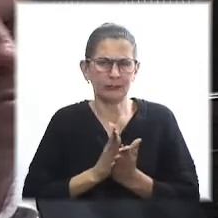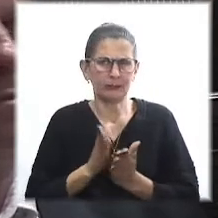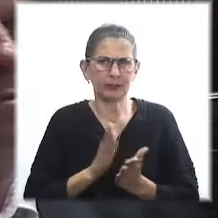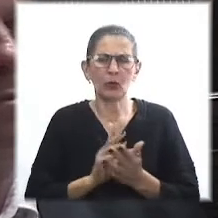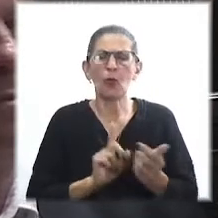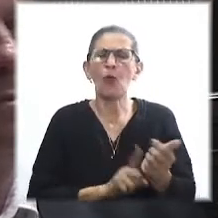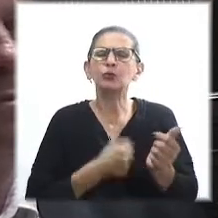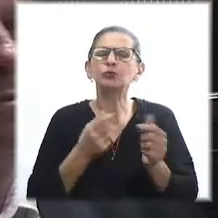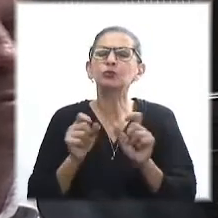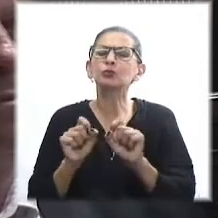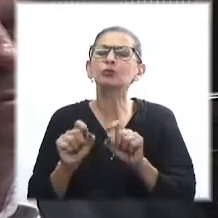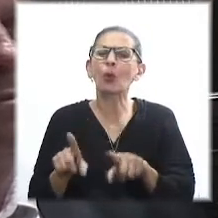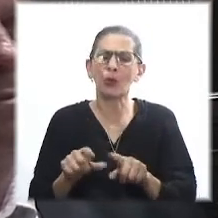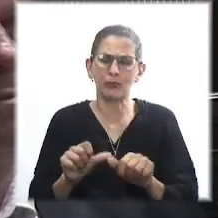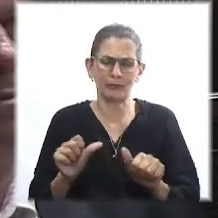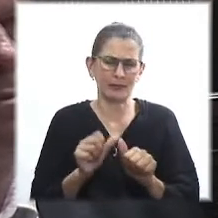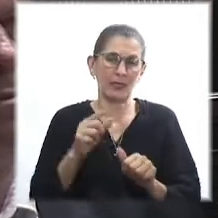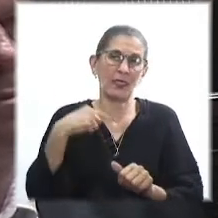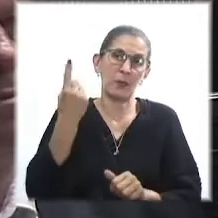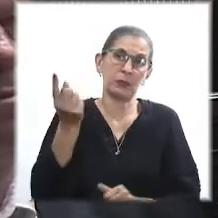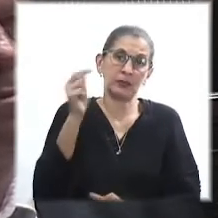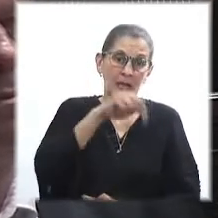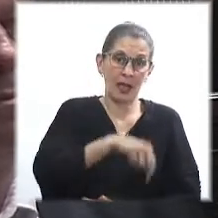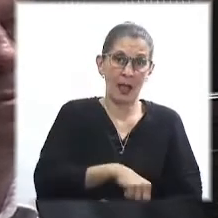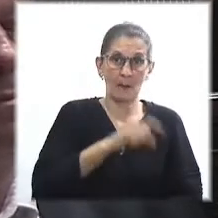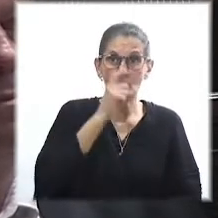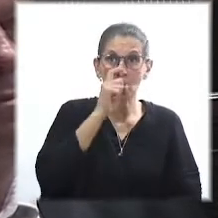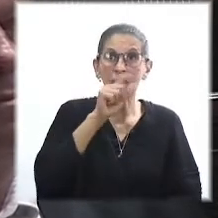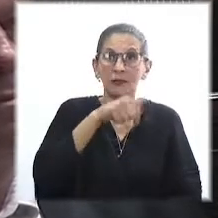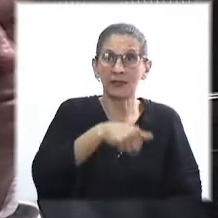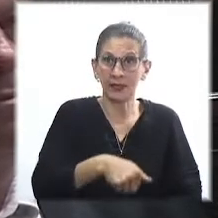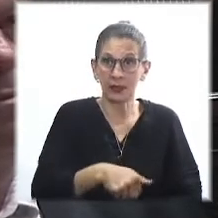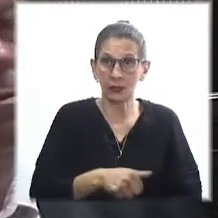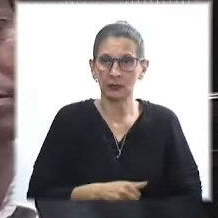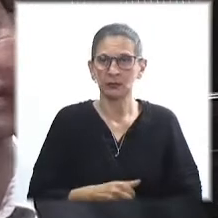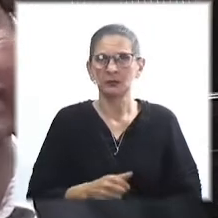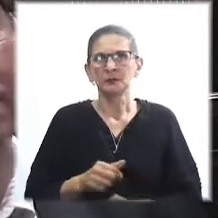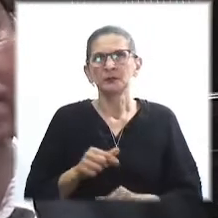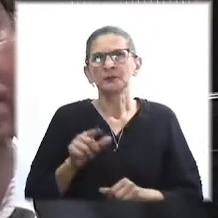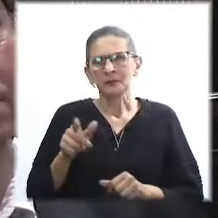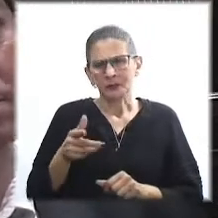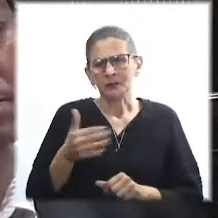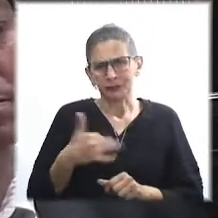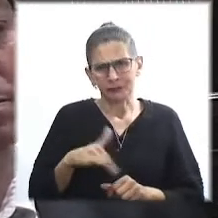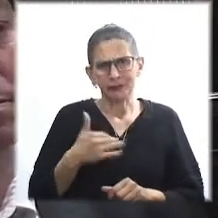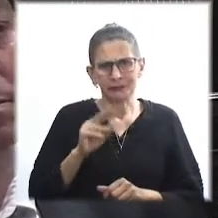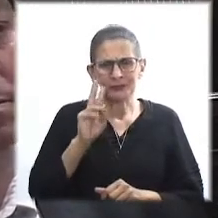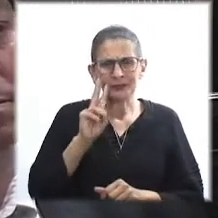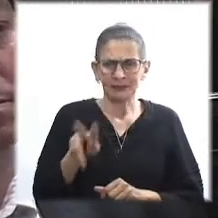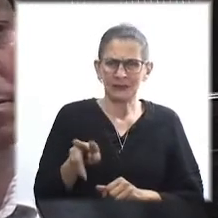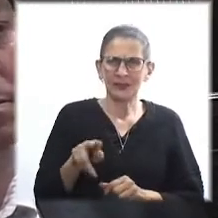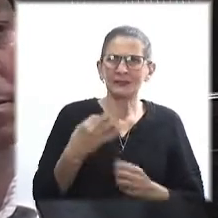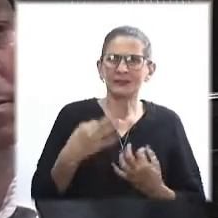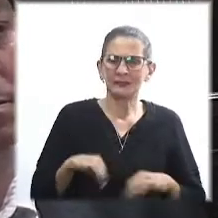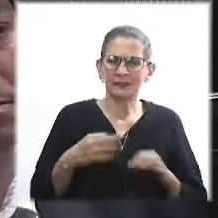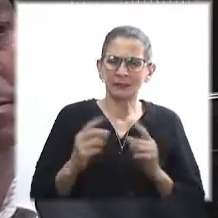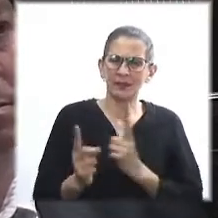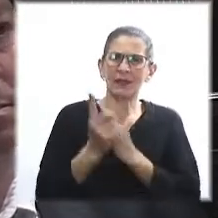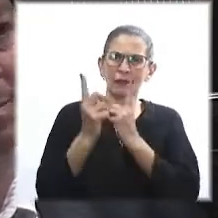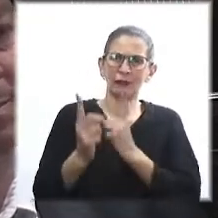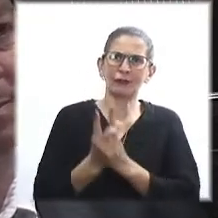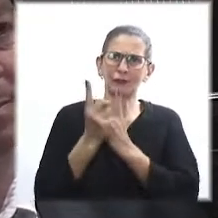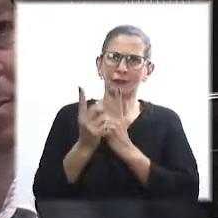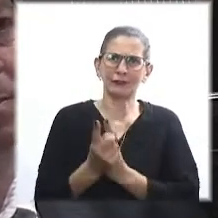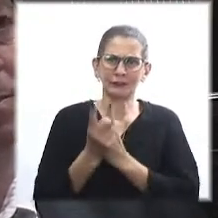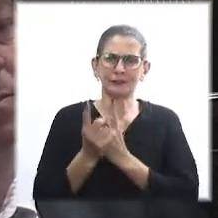Costumbre que continuó luego en Montevideo y que era muy frecuente verlos, encontrarnos en esos ámbitos.